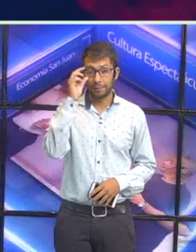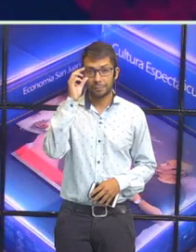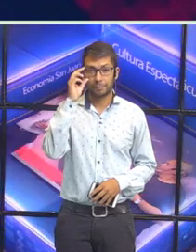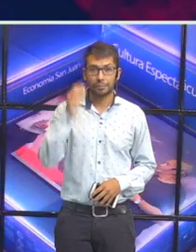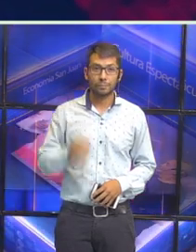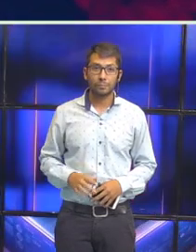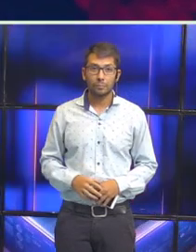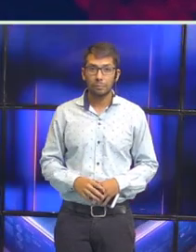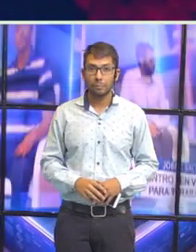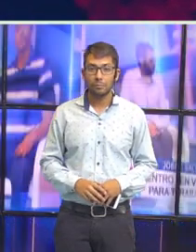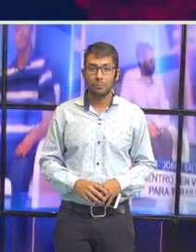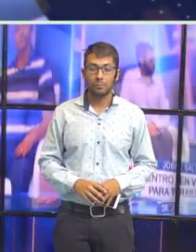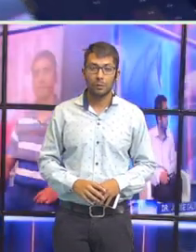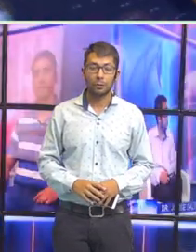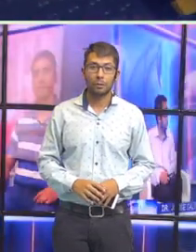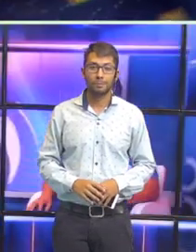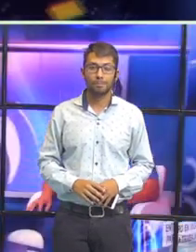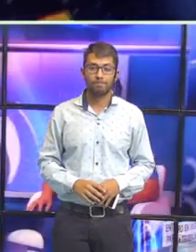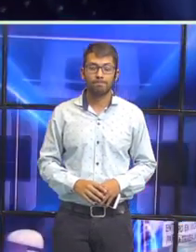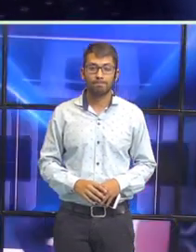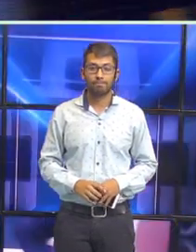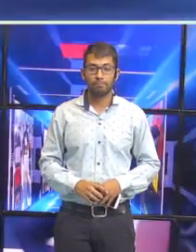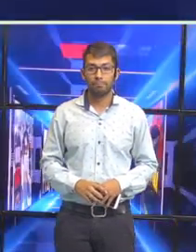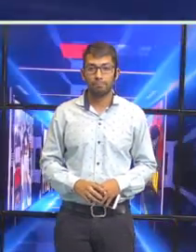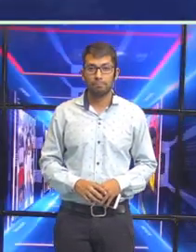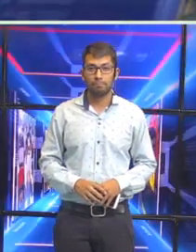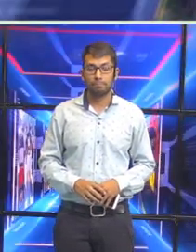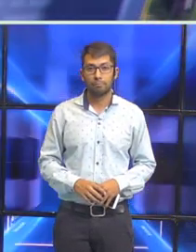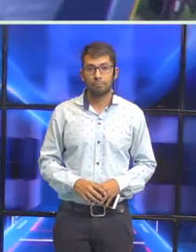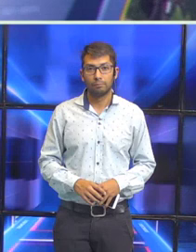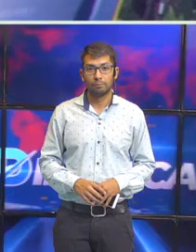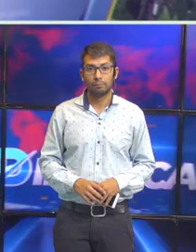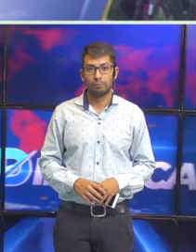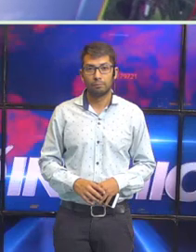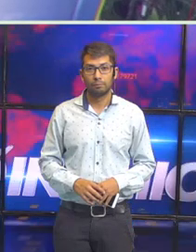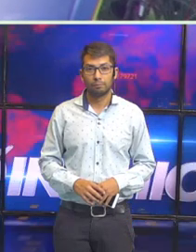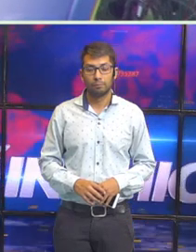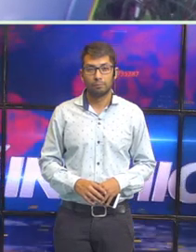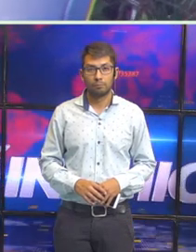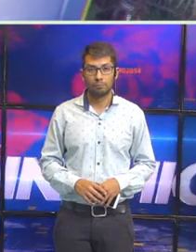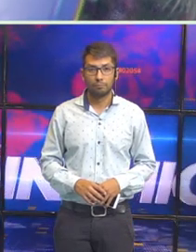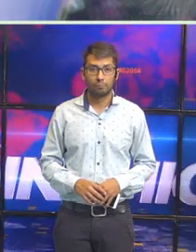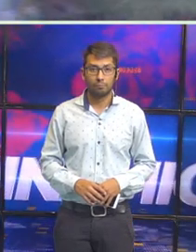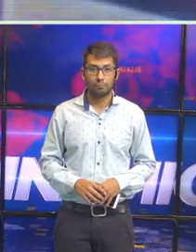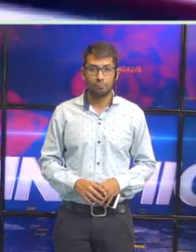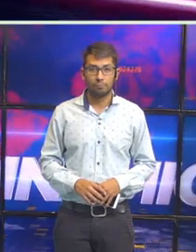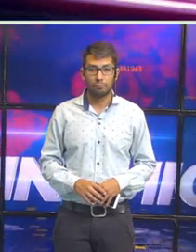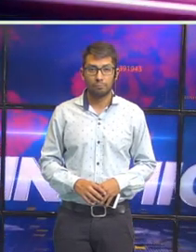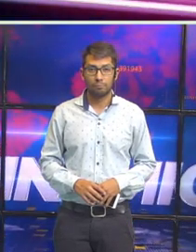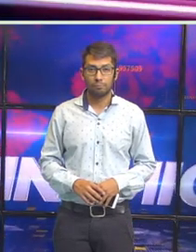de hacer frente a esto pero también digamos debemos decir de que de que hay hay muchísimos